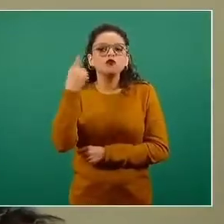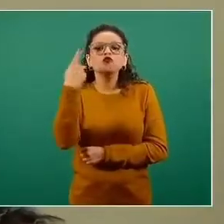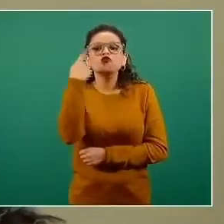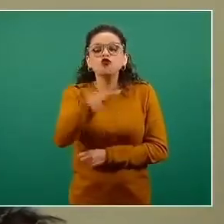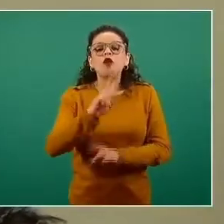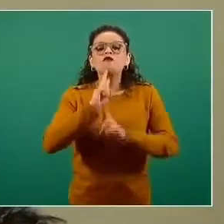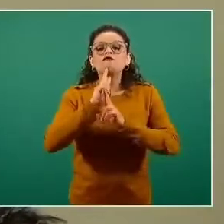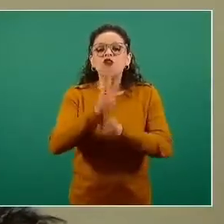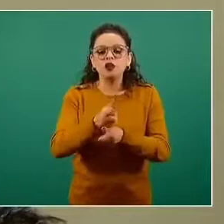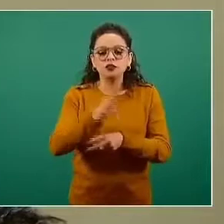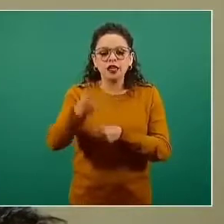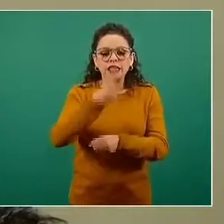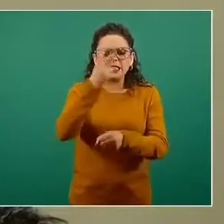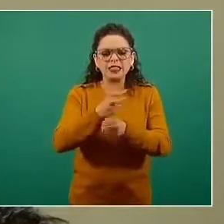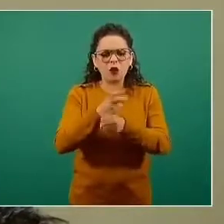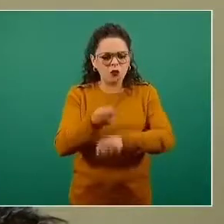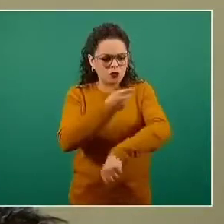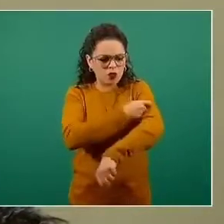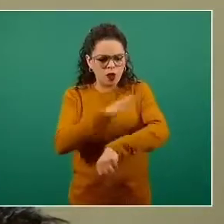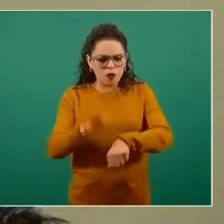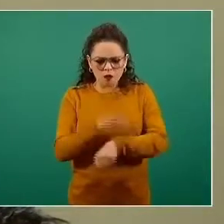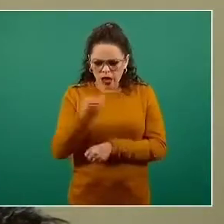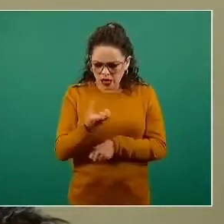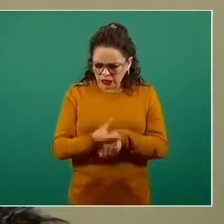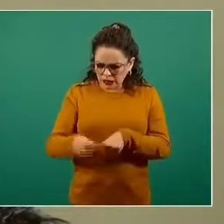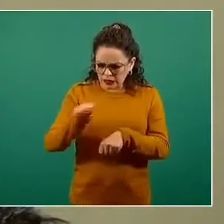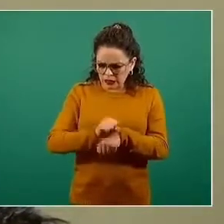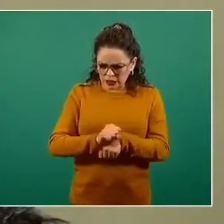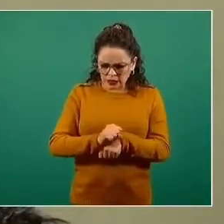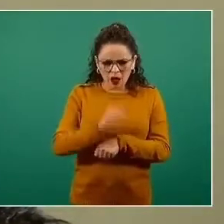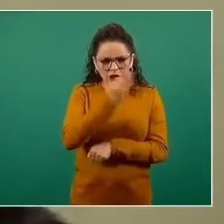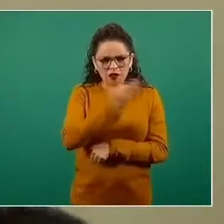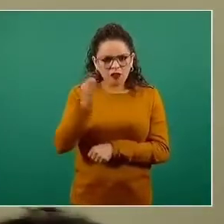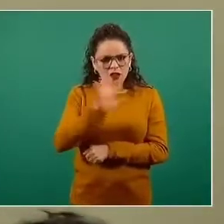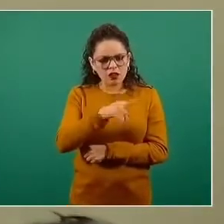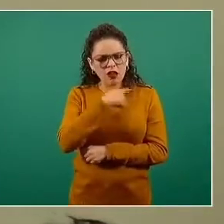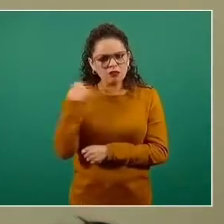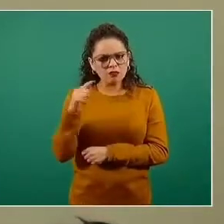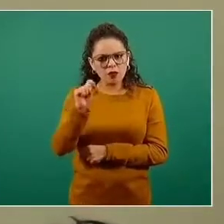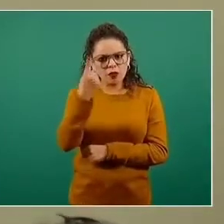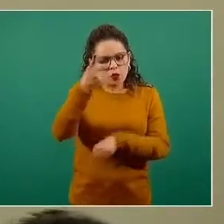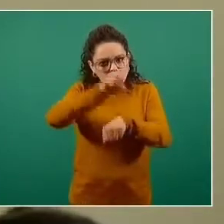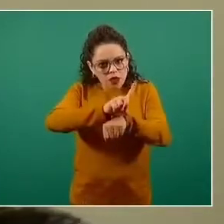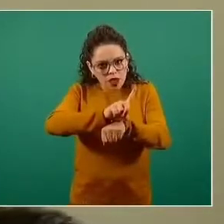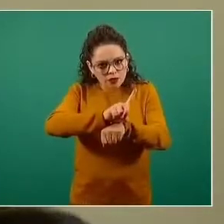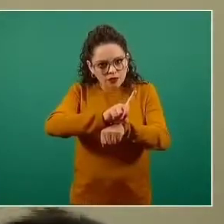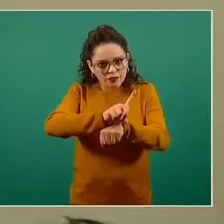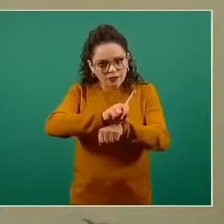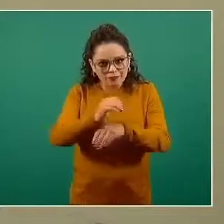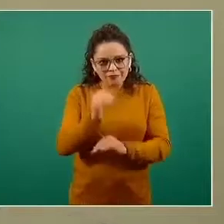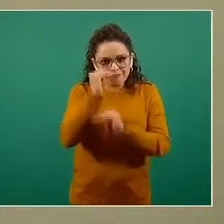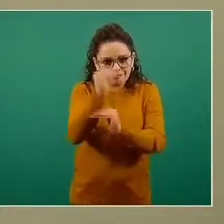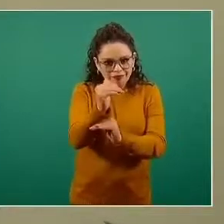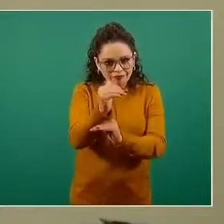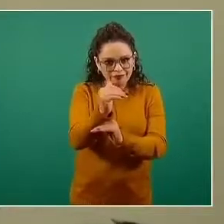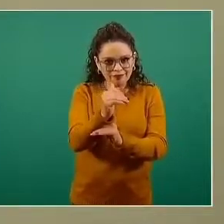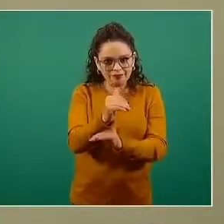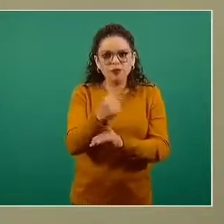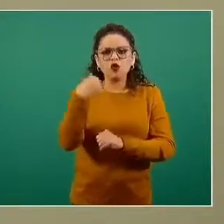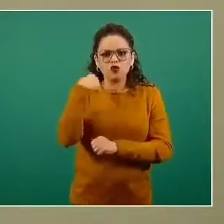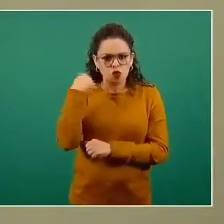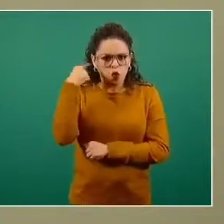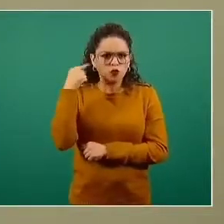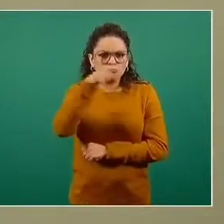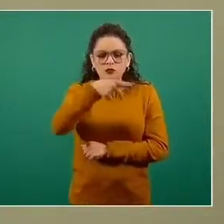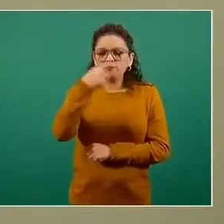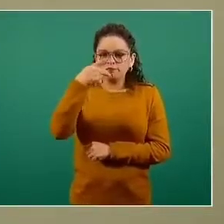quienes ya le aplicaron, porque se vencieron esta semana, al inicio de la semana, tengo entendido, los 21 días famosos. Yo he escuchado que ustedes han manifestado pues